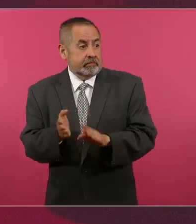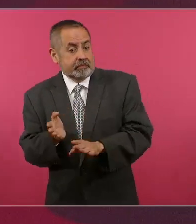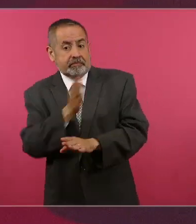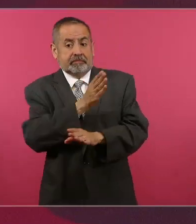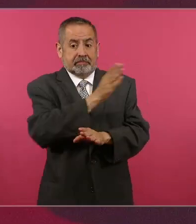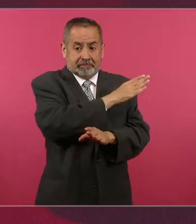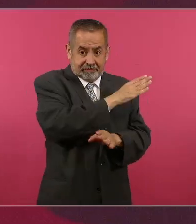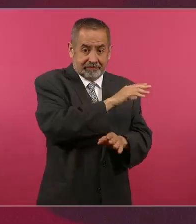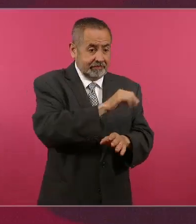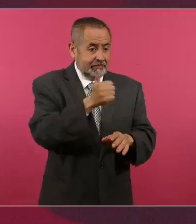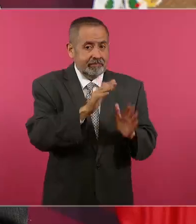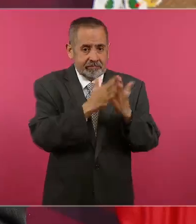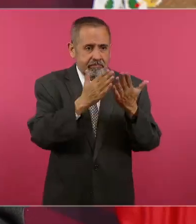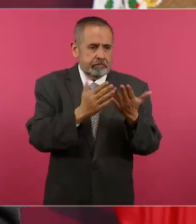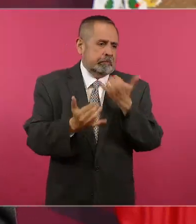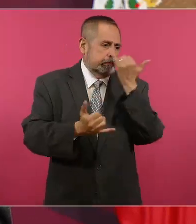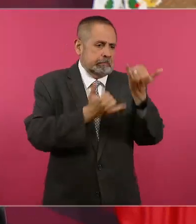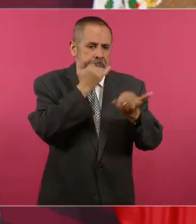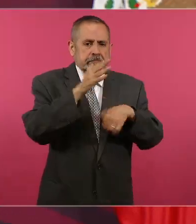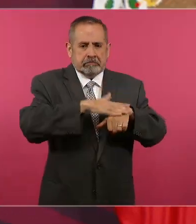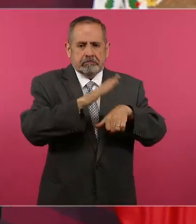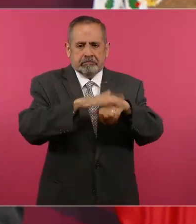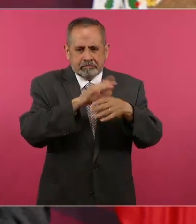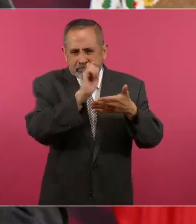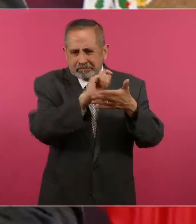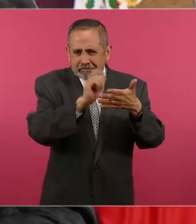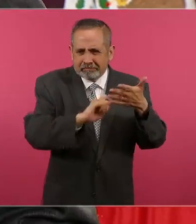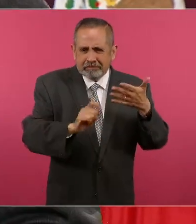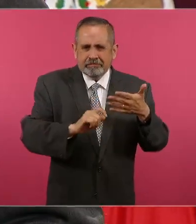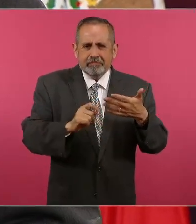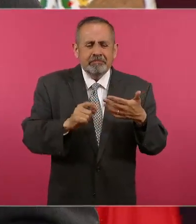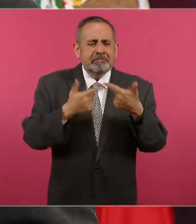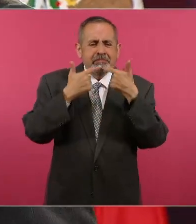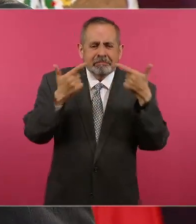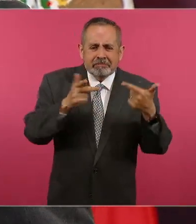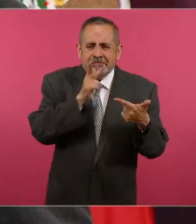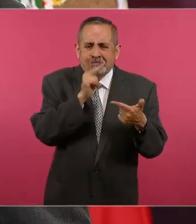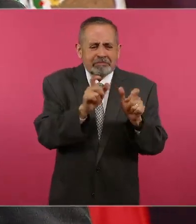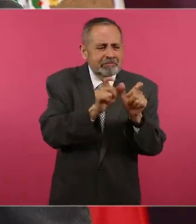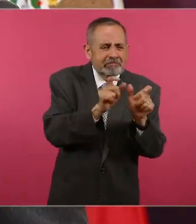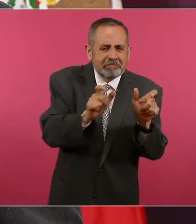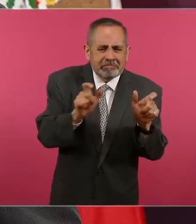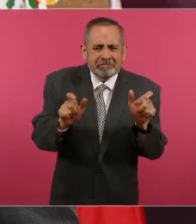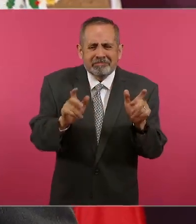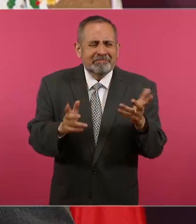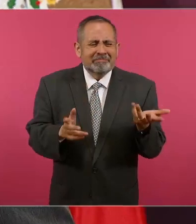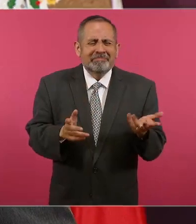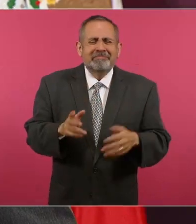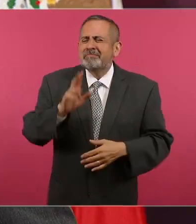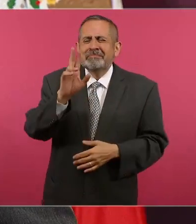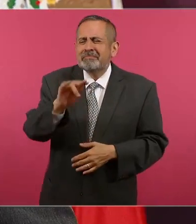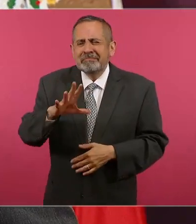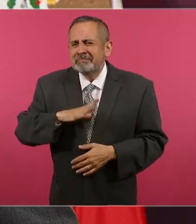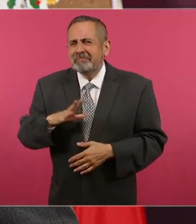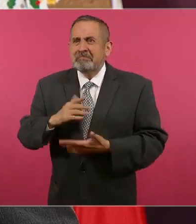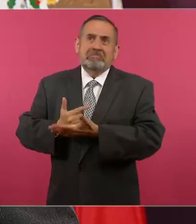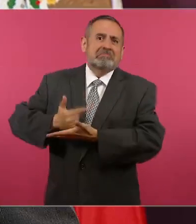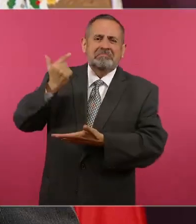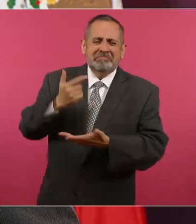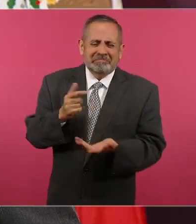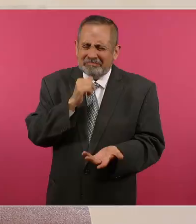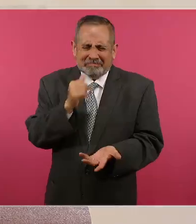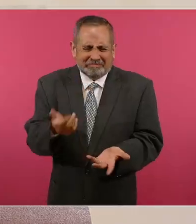libros. Me refiero a errores gramaticales. No existe eso.